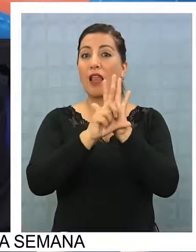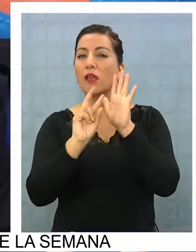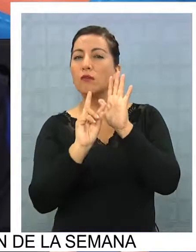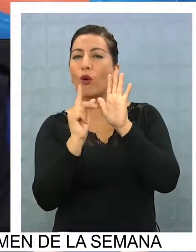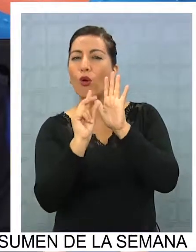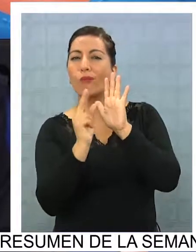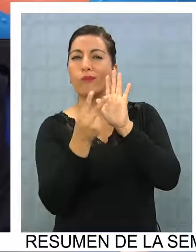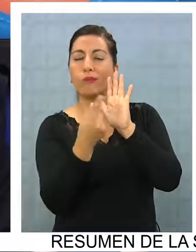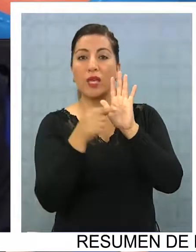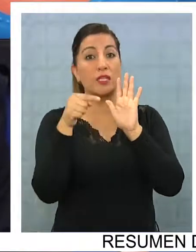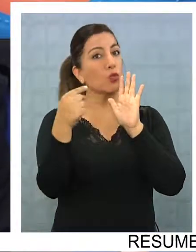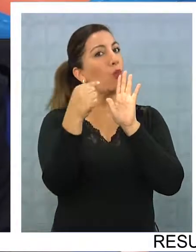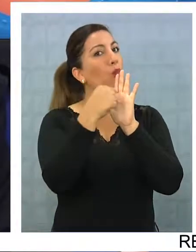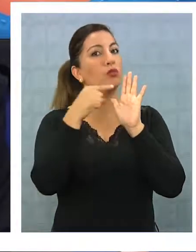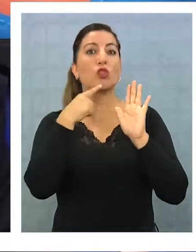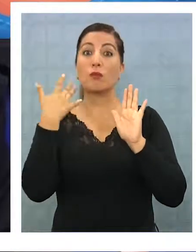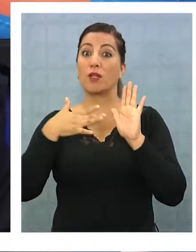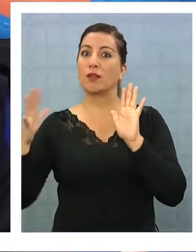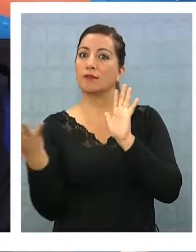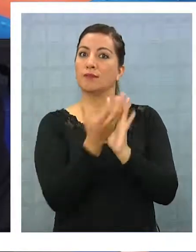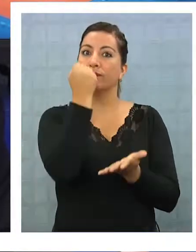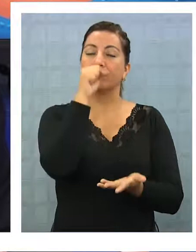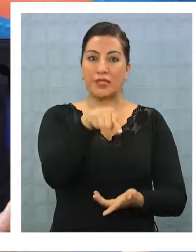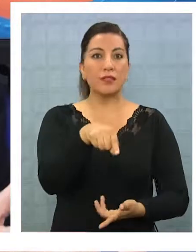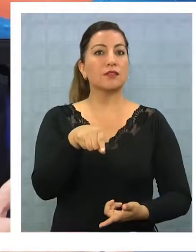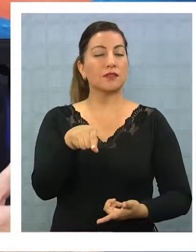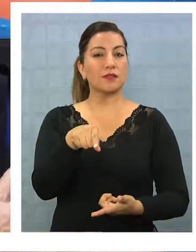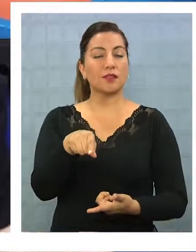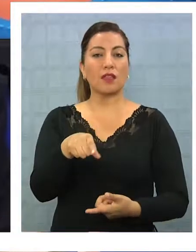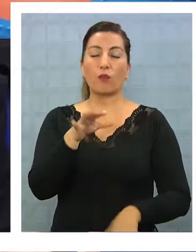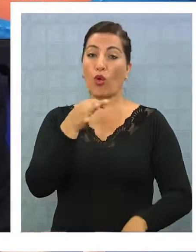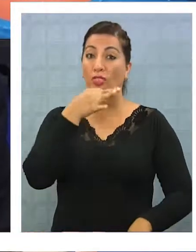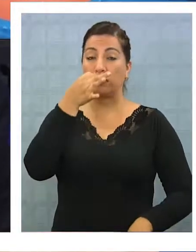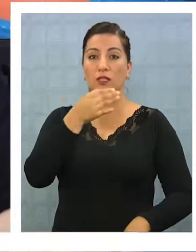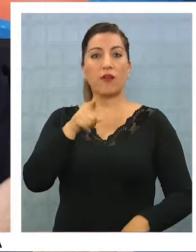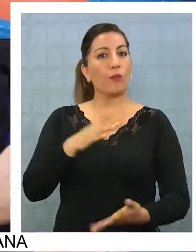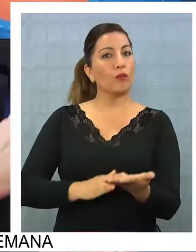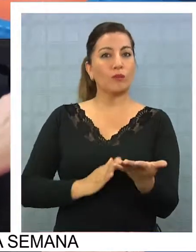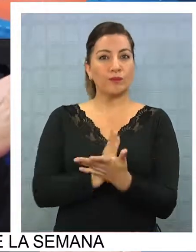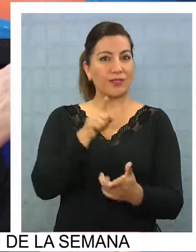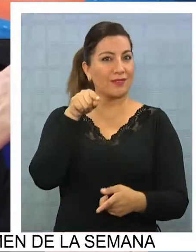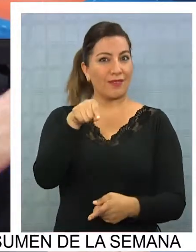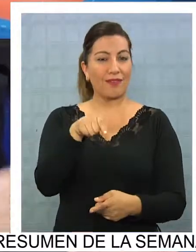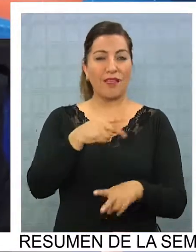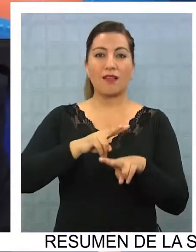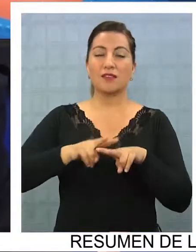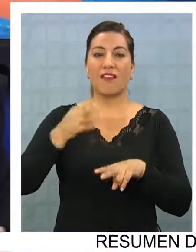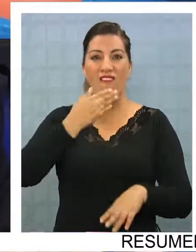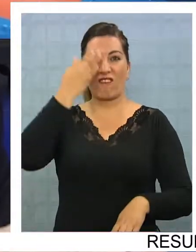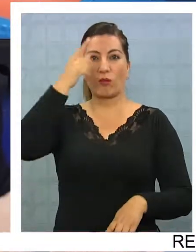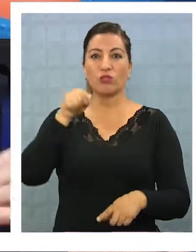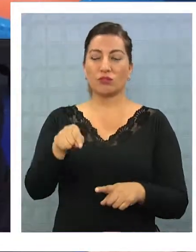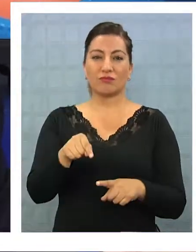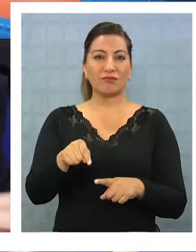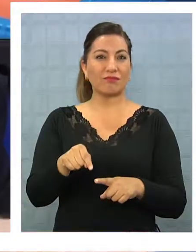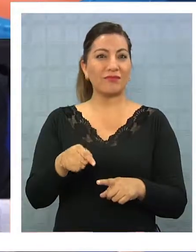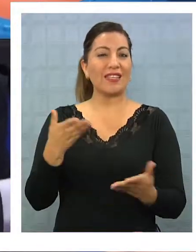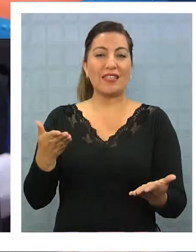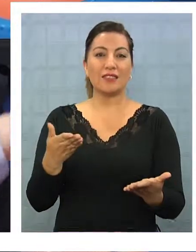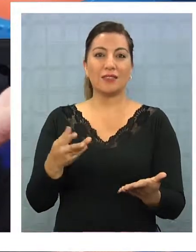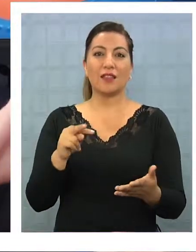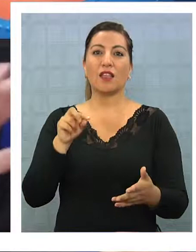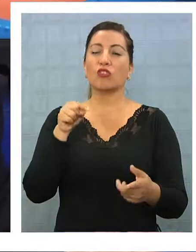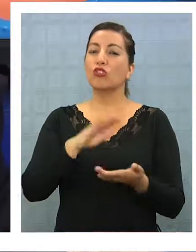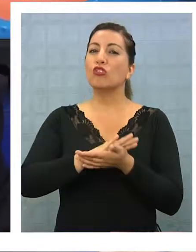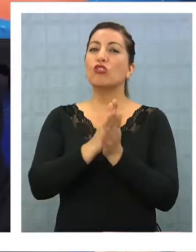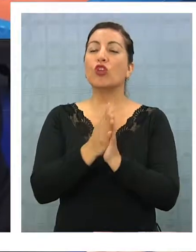y eso fue un punto importante que se logró, que en vez de decir vamos a partir y aplicar este famoso algoritmo, que es el